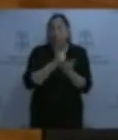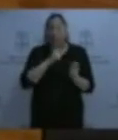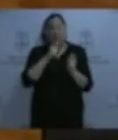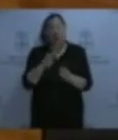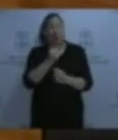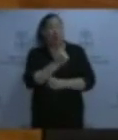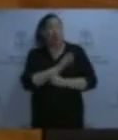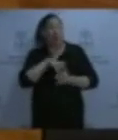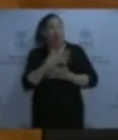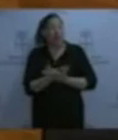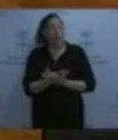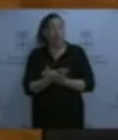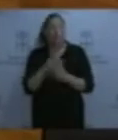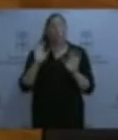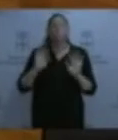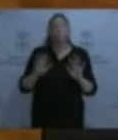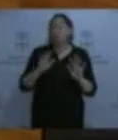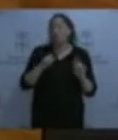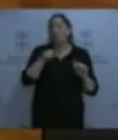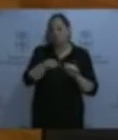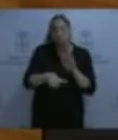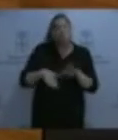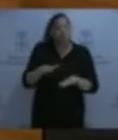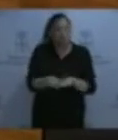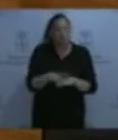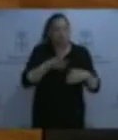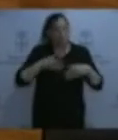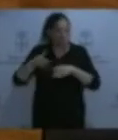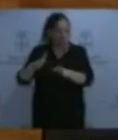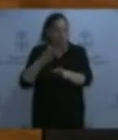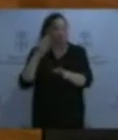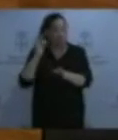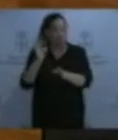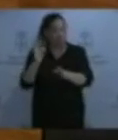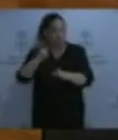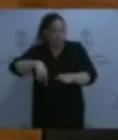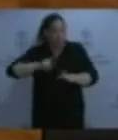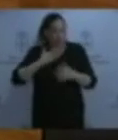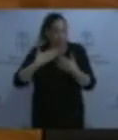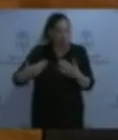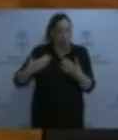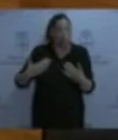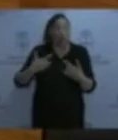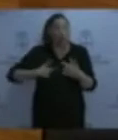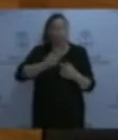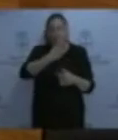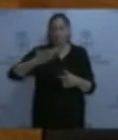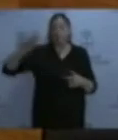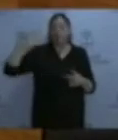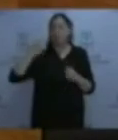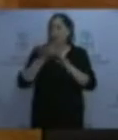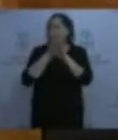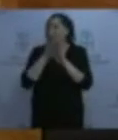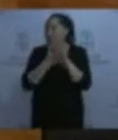un paso en una buena dirección y en ese sentido doy la enhorabuena. Lo que comentaba la semana pasada con respecto a